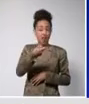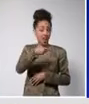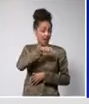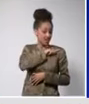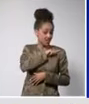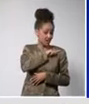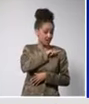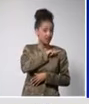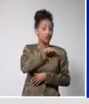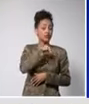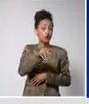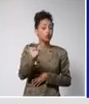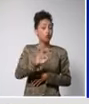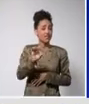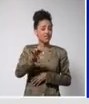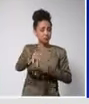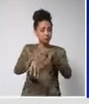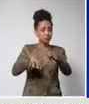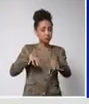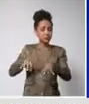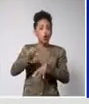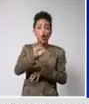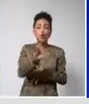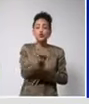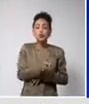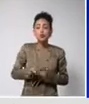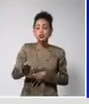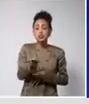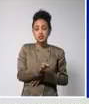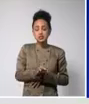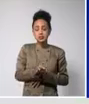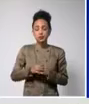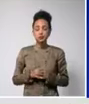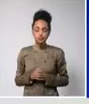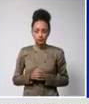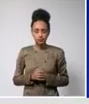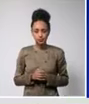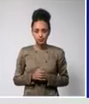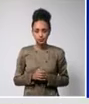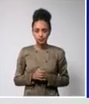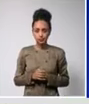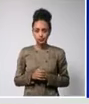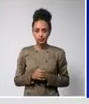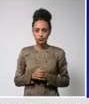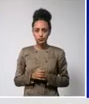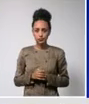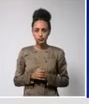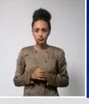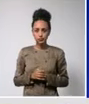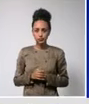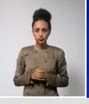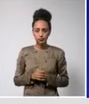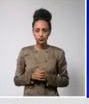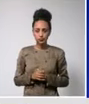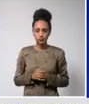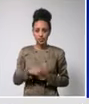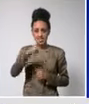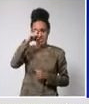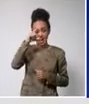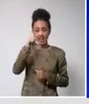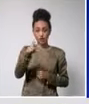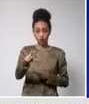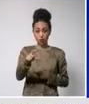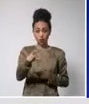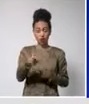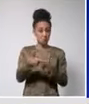todavía con dispersión en 8 de sus 11 municipios, y el municipio San Cristóbal, el mayor